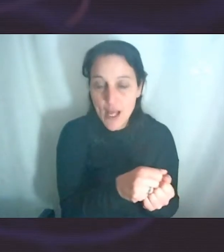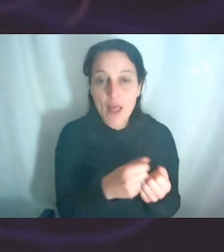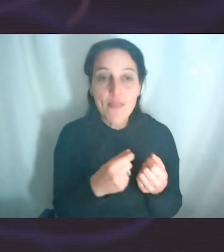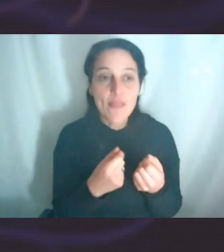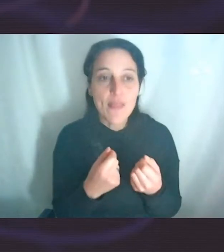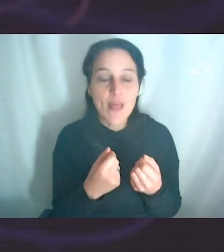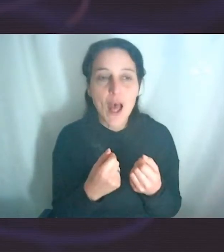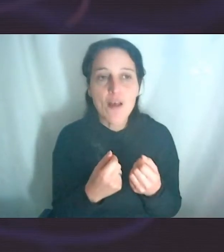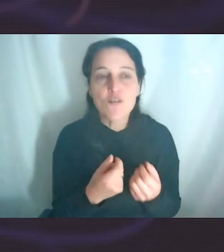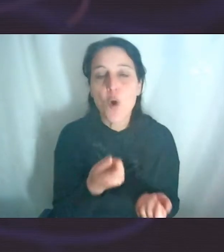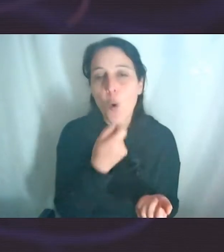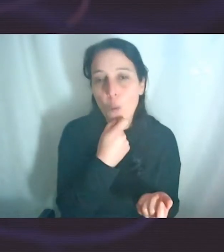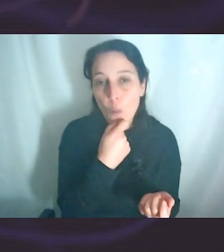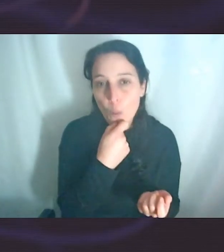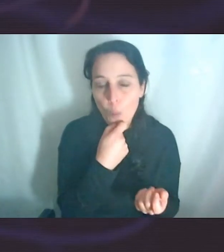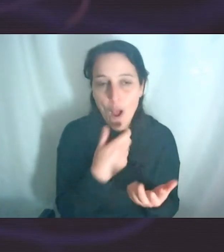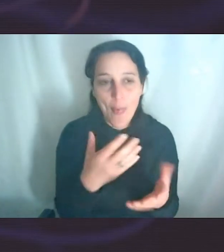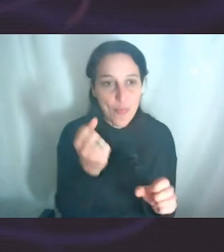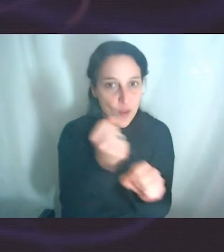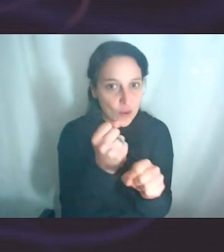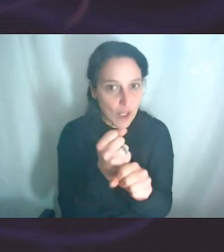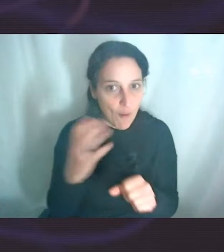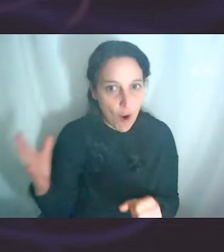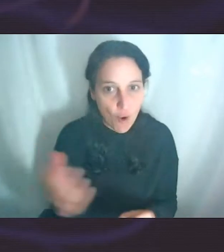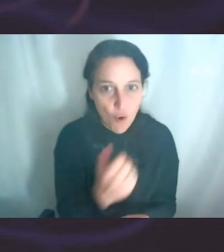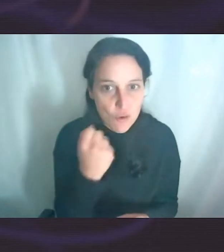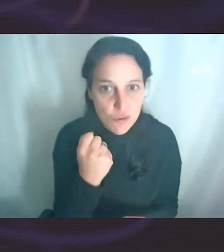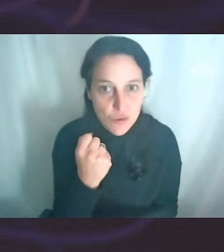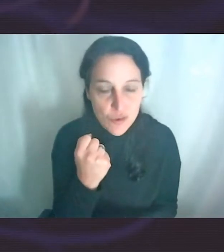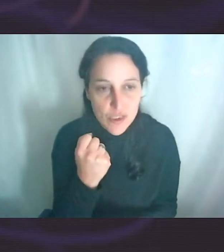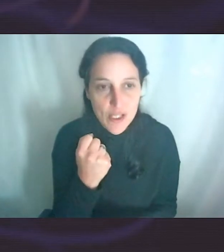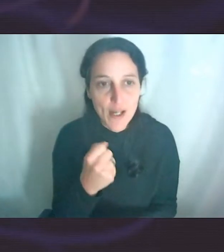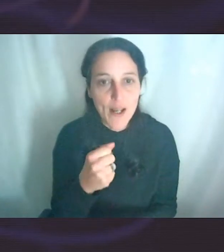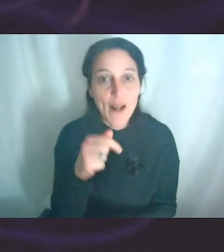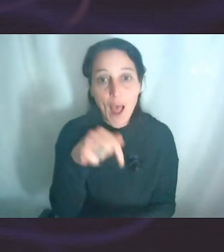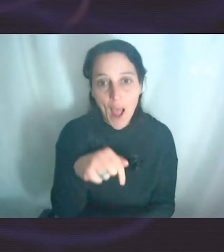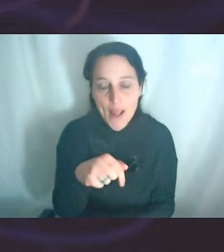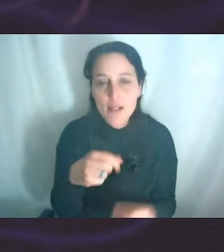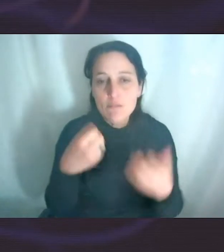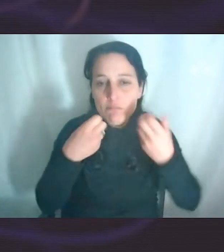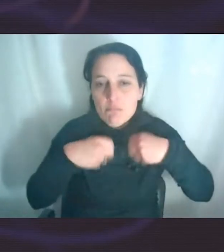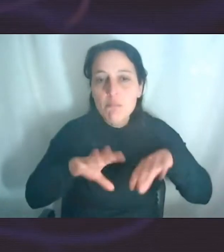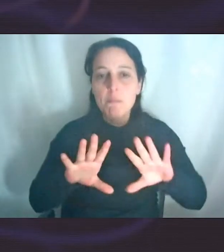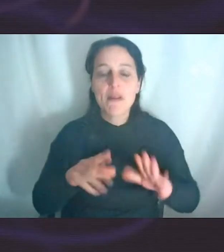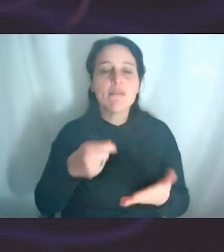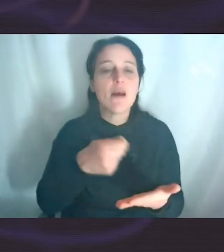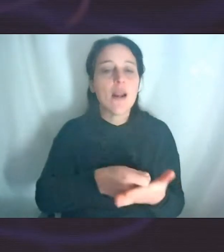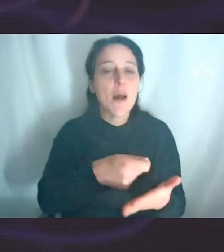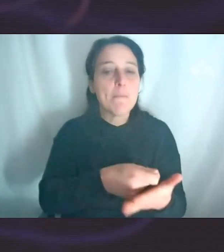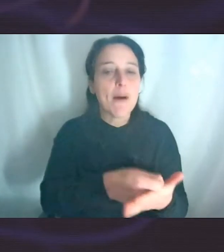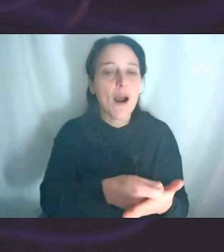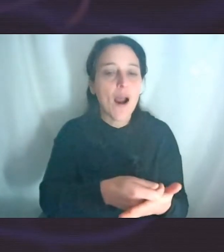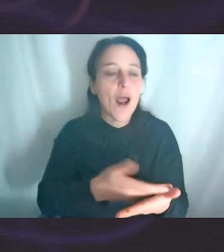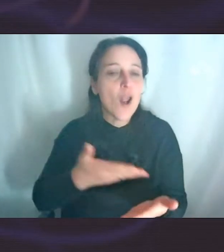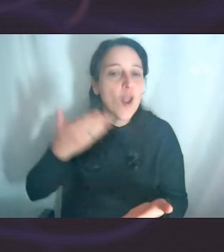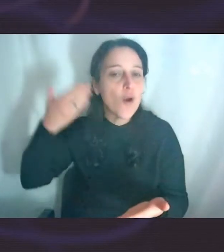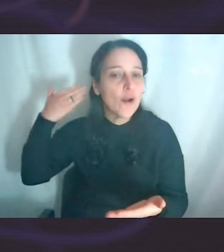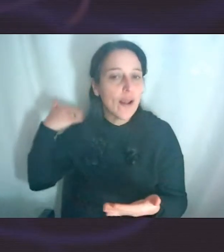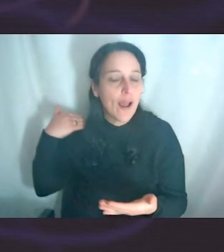trabajo en IT, en el sector, puedan comenzar a hacer sus pagos de la formación en pagos fijos